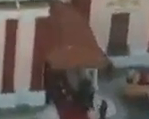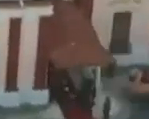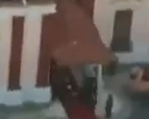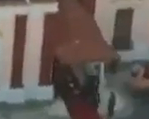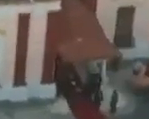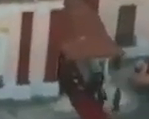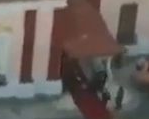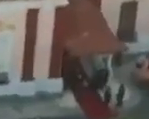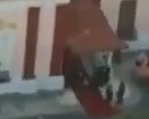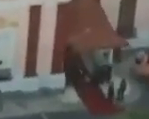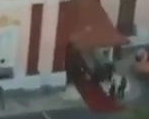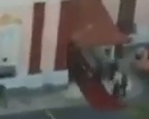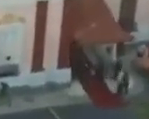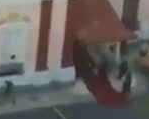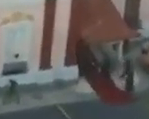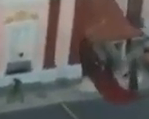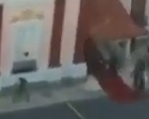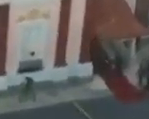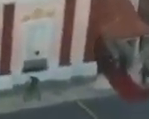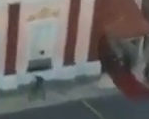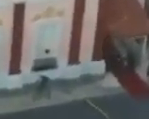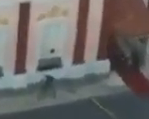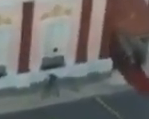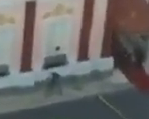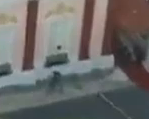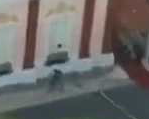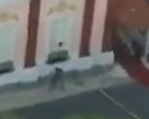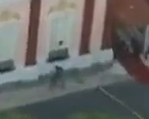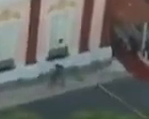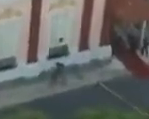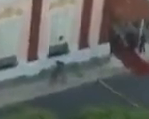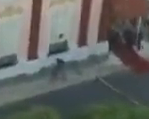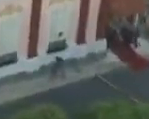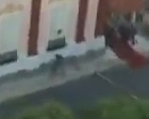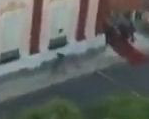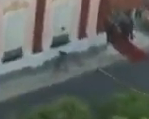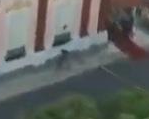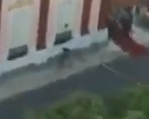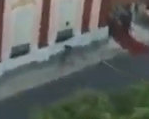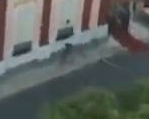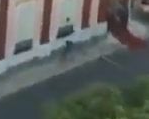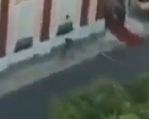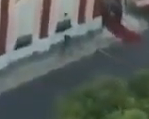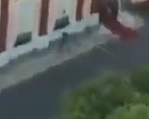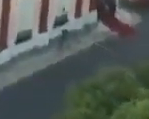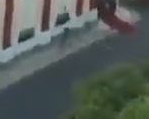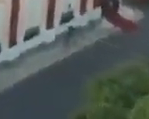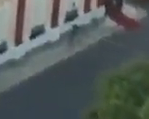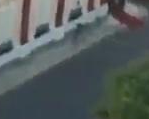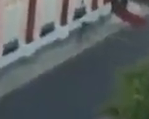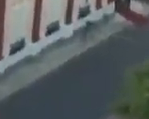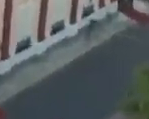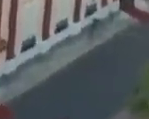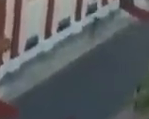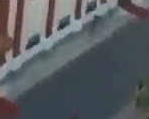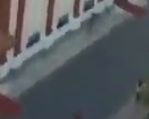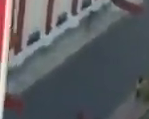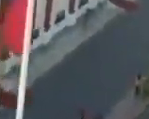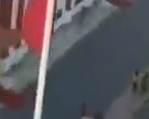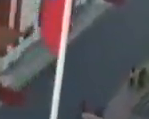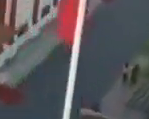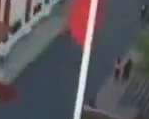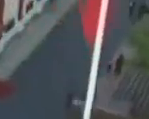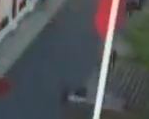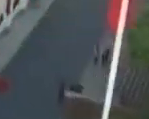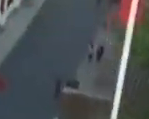Asamblea Nacional, doctora Cilia Flores de Maduro, lidera una reunión de trabajo centrada en la agenda social y en la garantía y protección